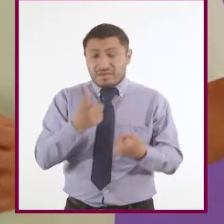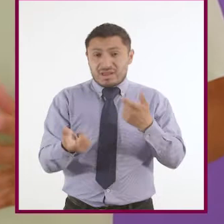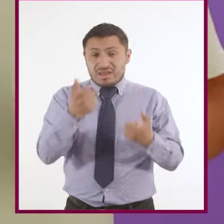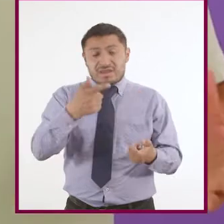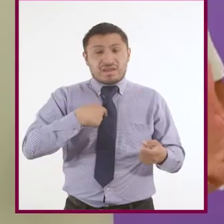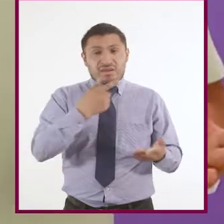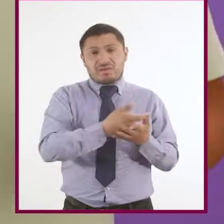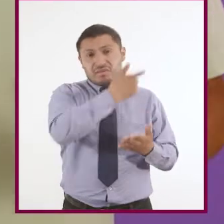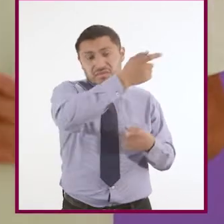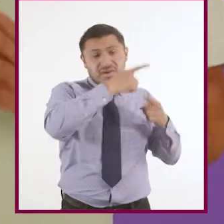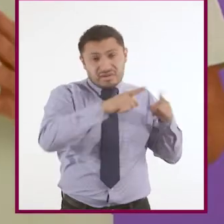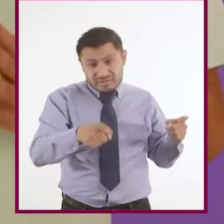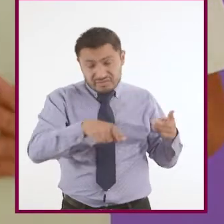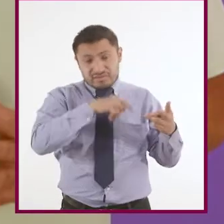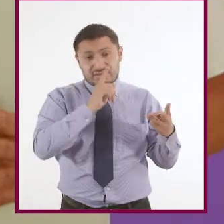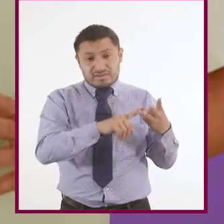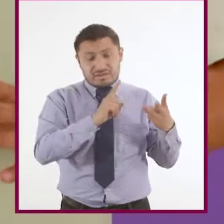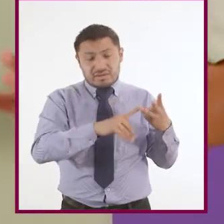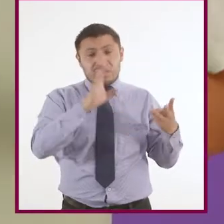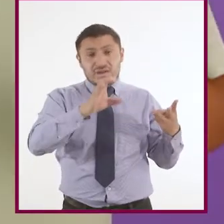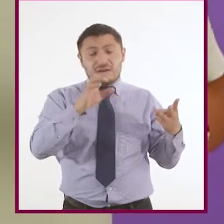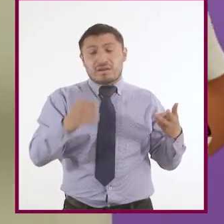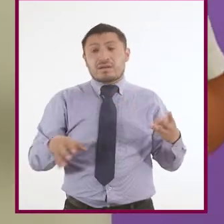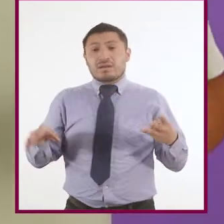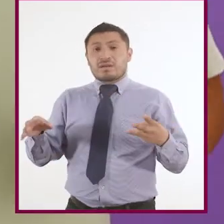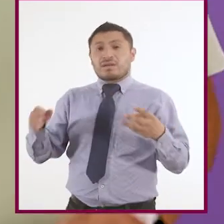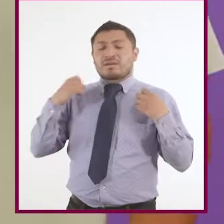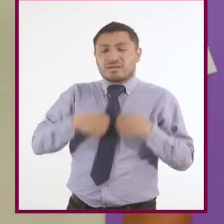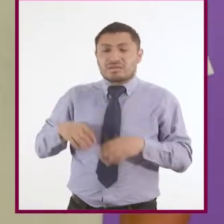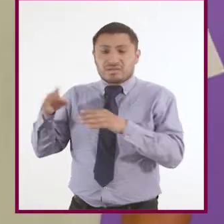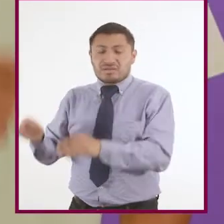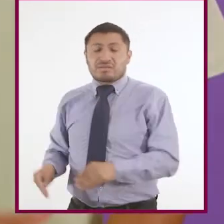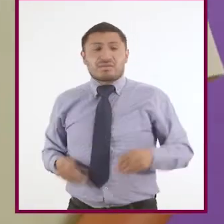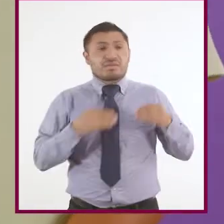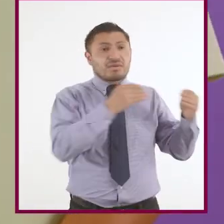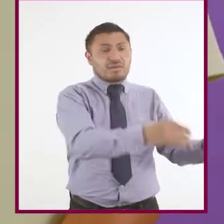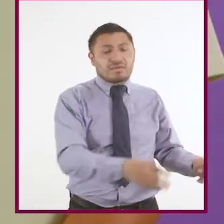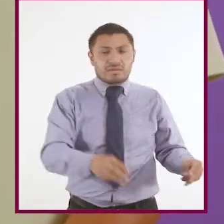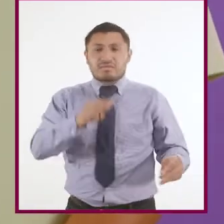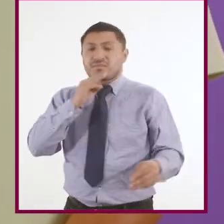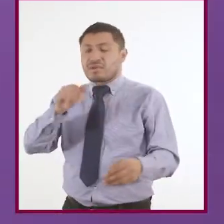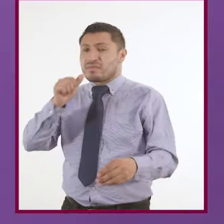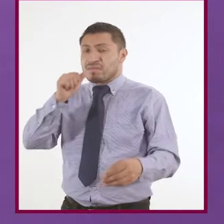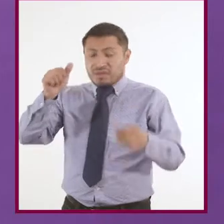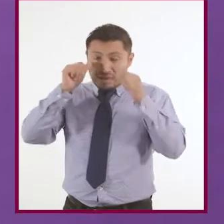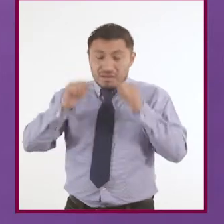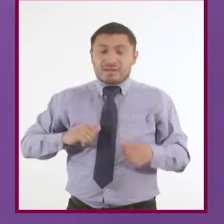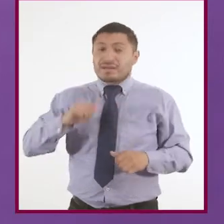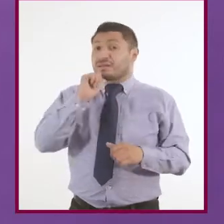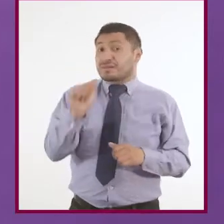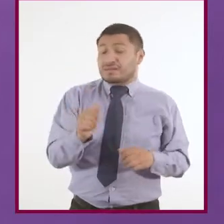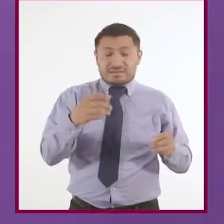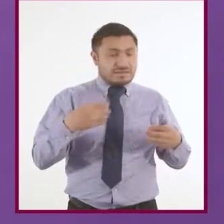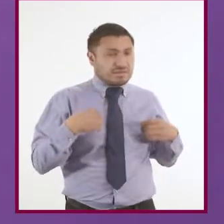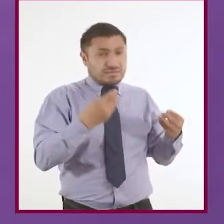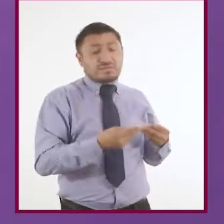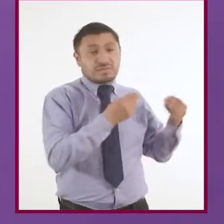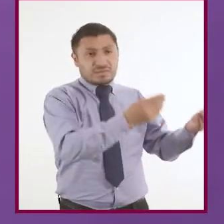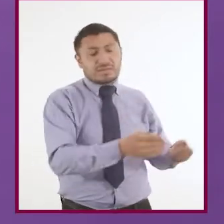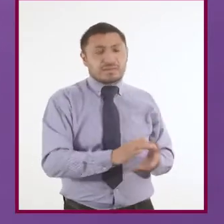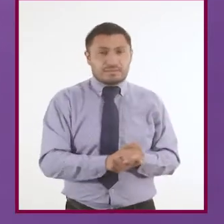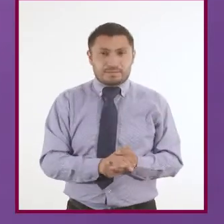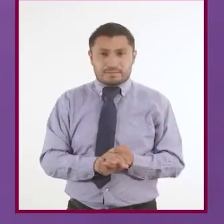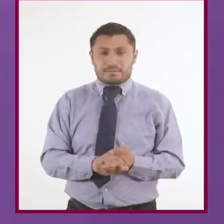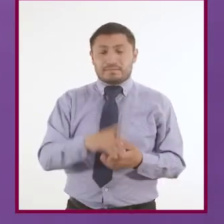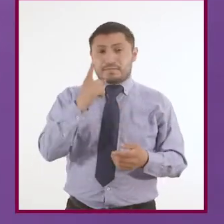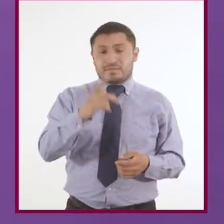suéter. C. Agarro el suéter sin que mi mamá se dé cuenta y lo regreso a la tienda. Una de mis mejores amigas se va a mudar